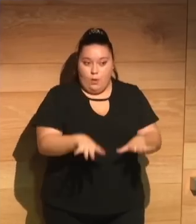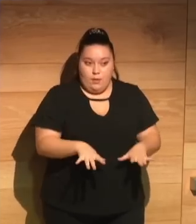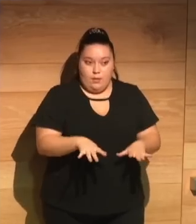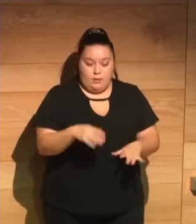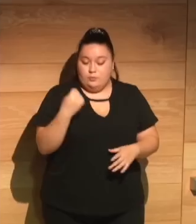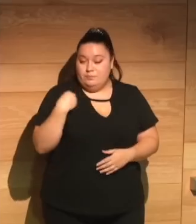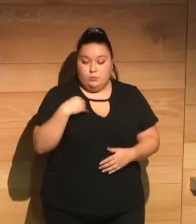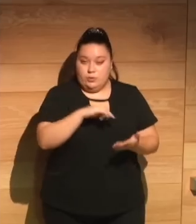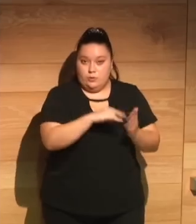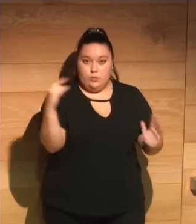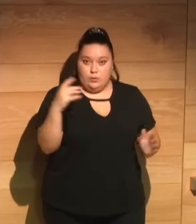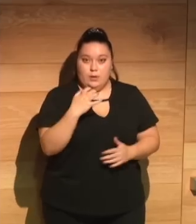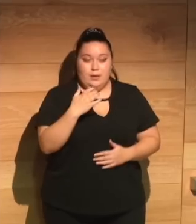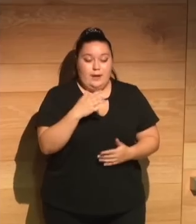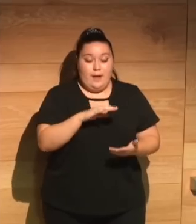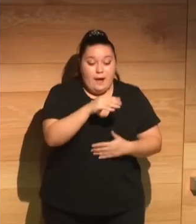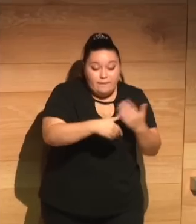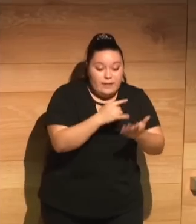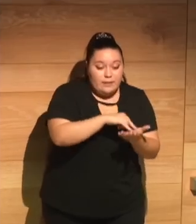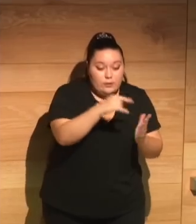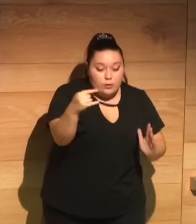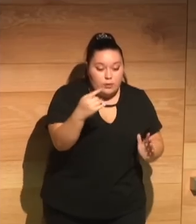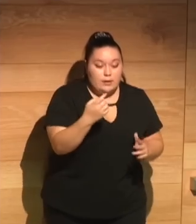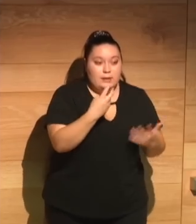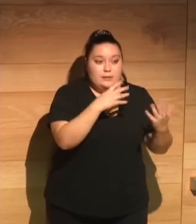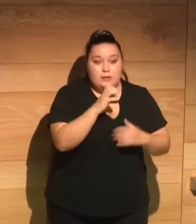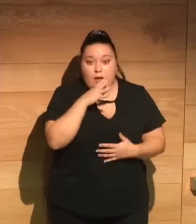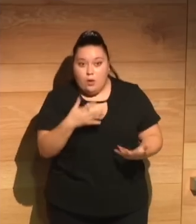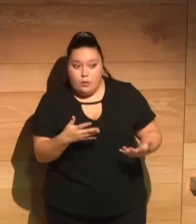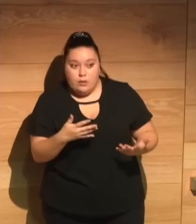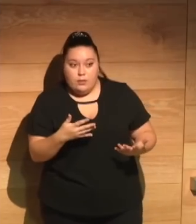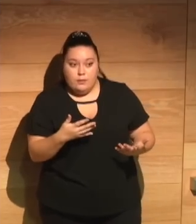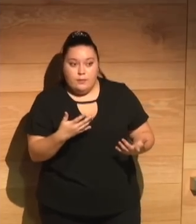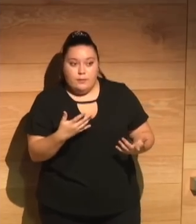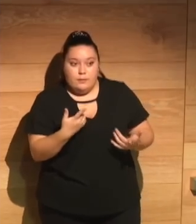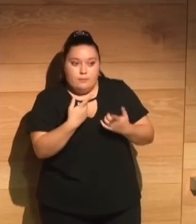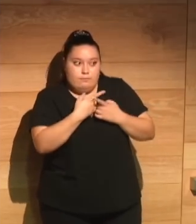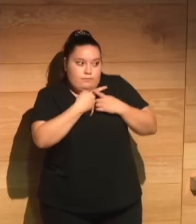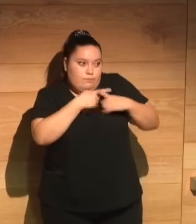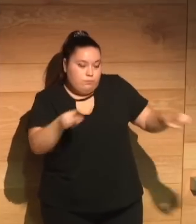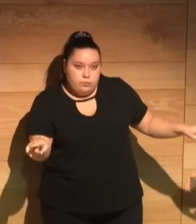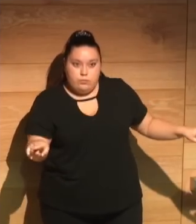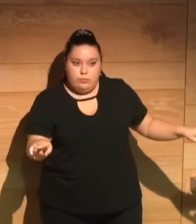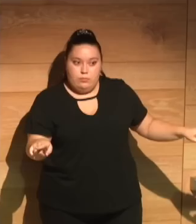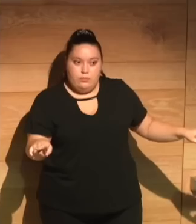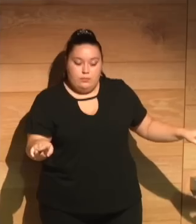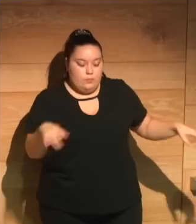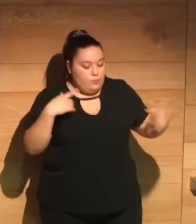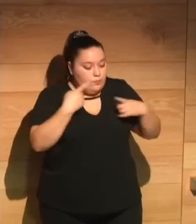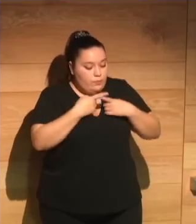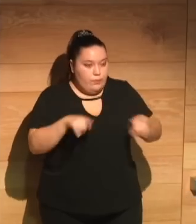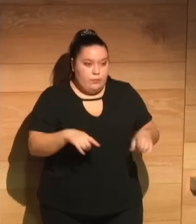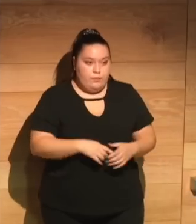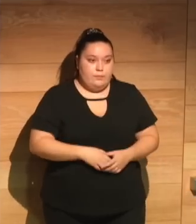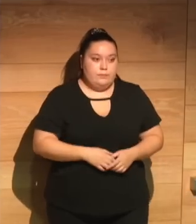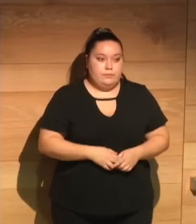la tecnología también. Claro, el avance claro. tecnológico del mundo desde los 70 ahora es dramáticamente claro, superior al que hubo del claro.